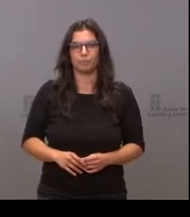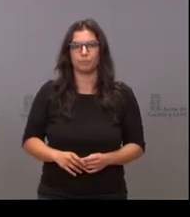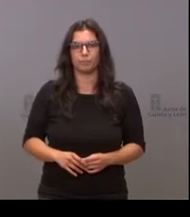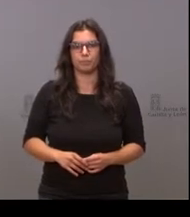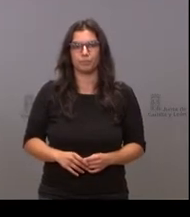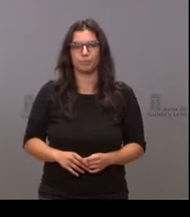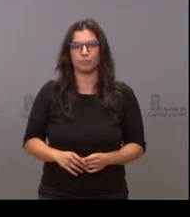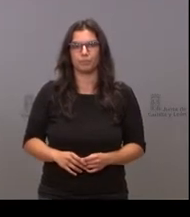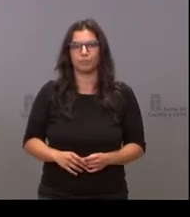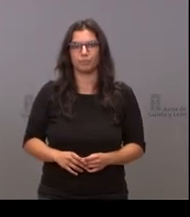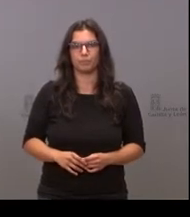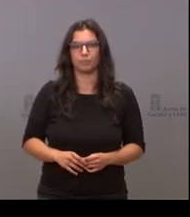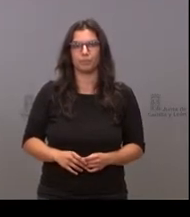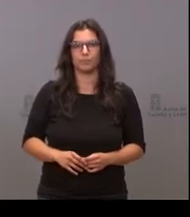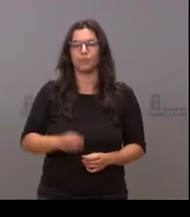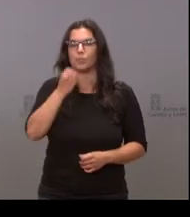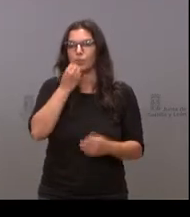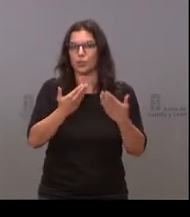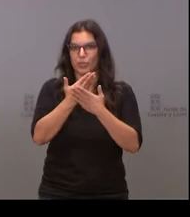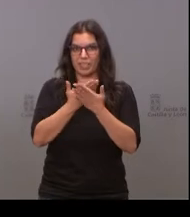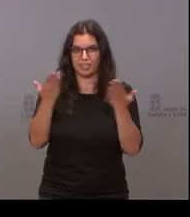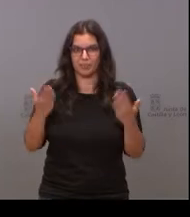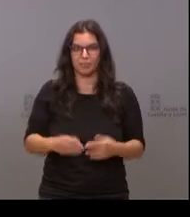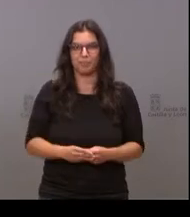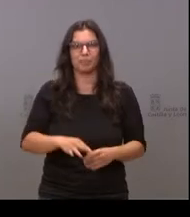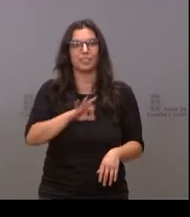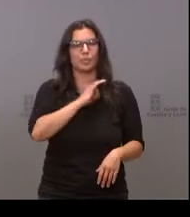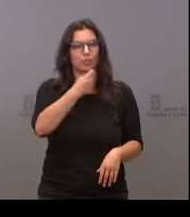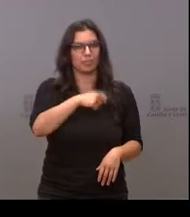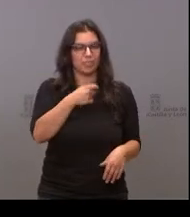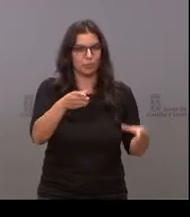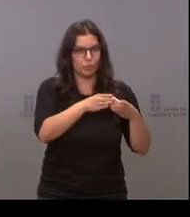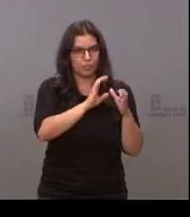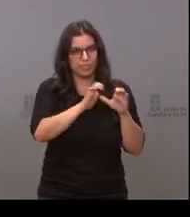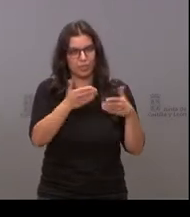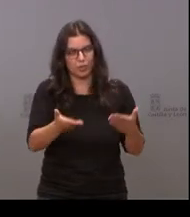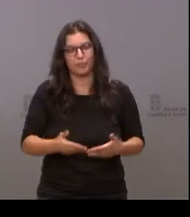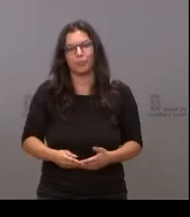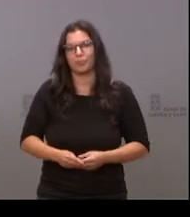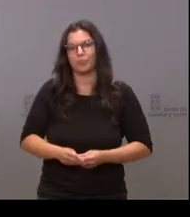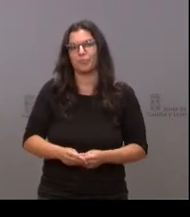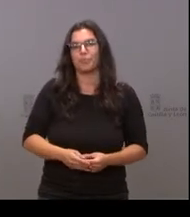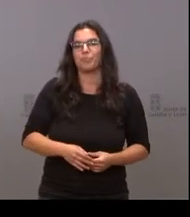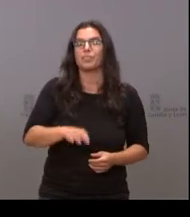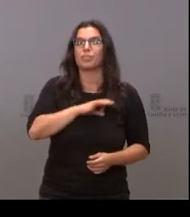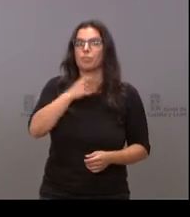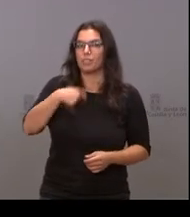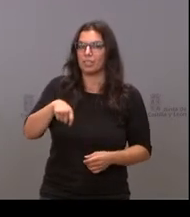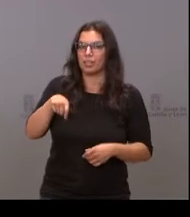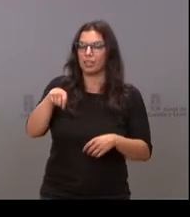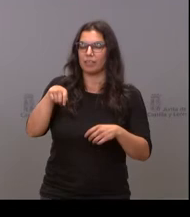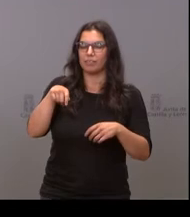y buenos días a todos señor presidente de la junta señor presidente de la diputación